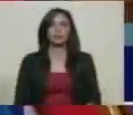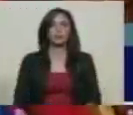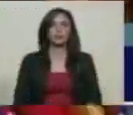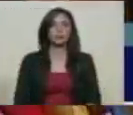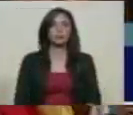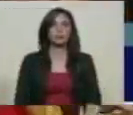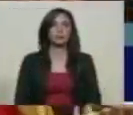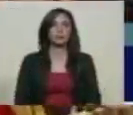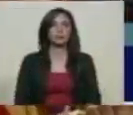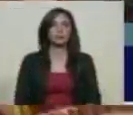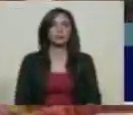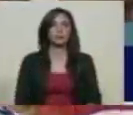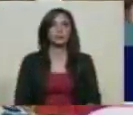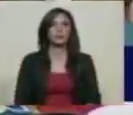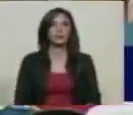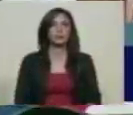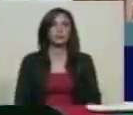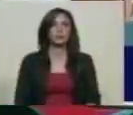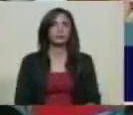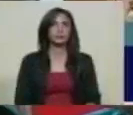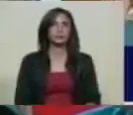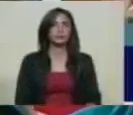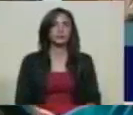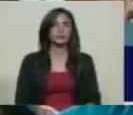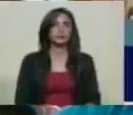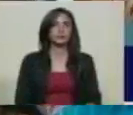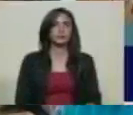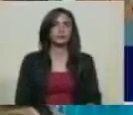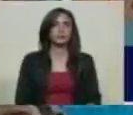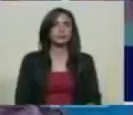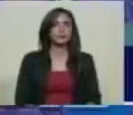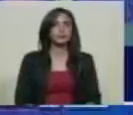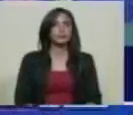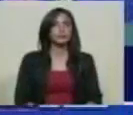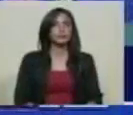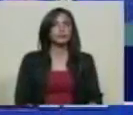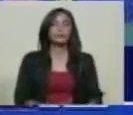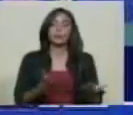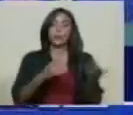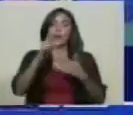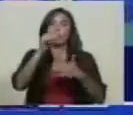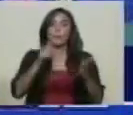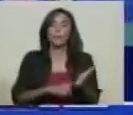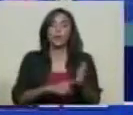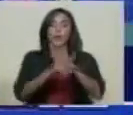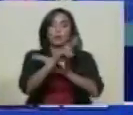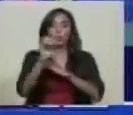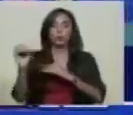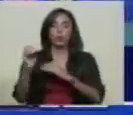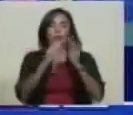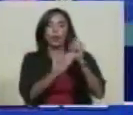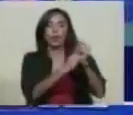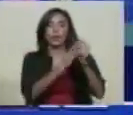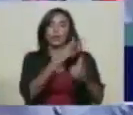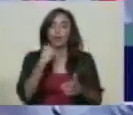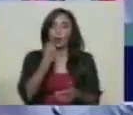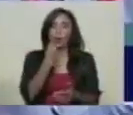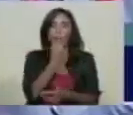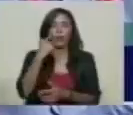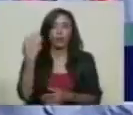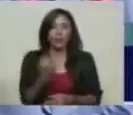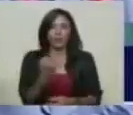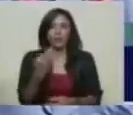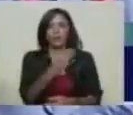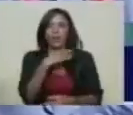Aquí tenemos un plantel, como le gusta decir a Sotorroja, de 1.200 líderes de la juventud, pero líderes de